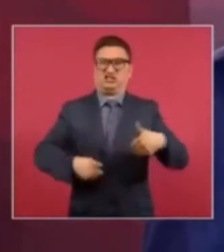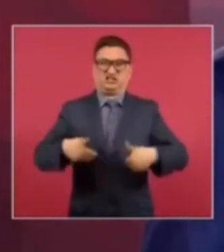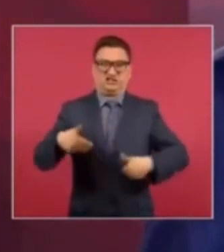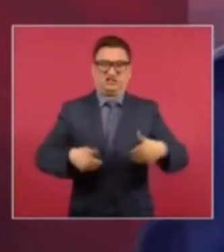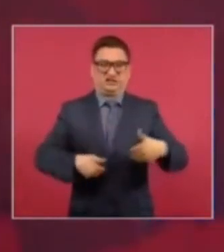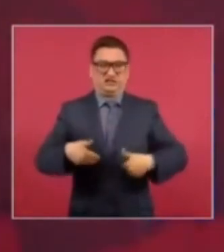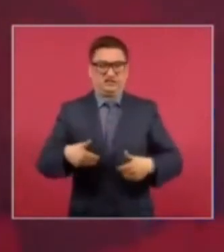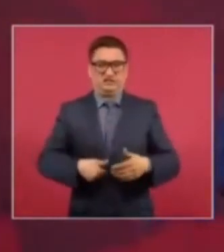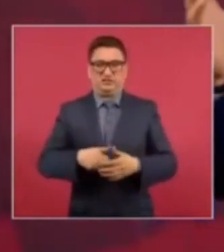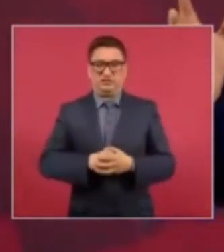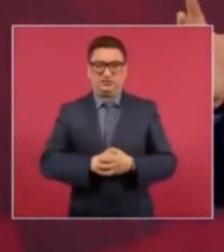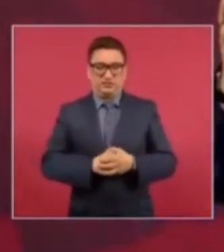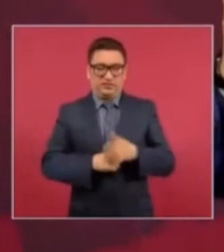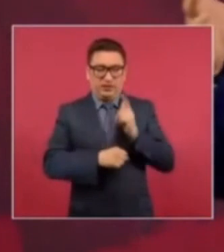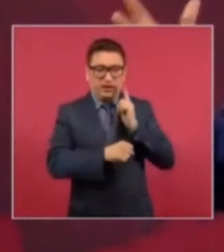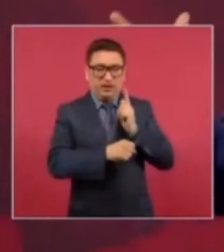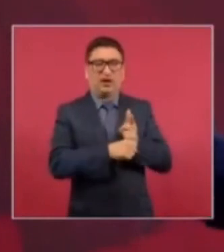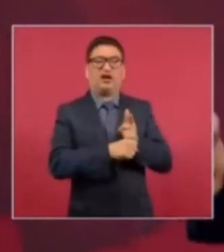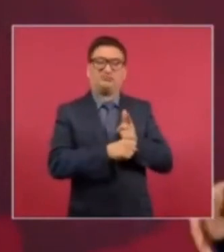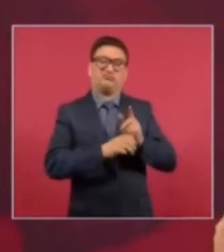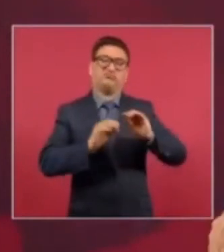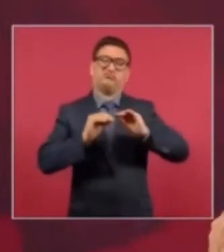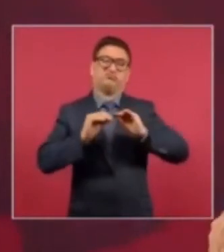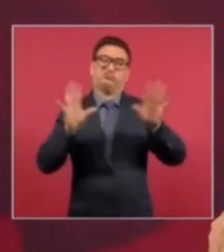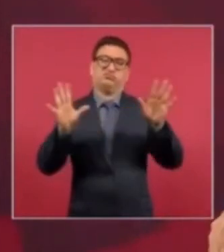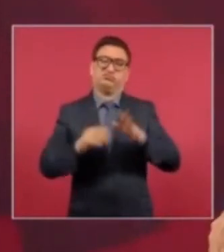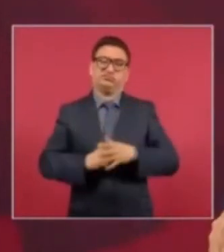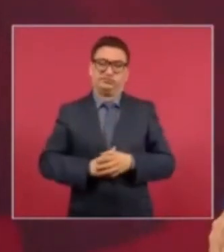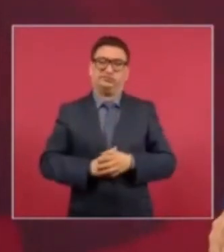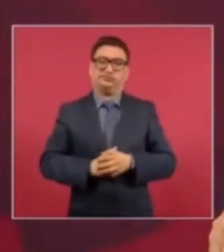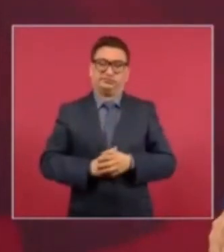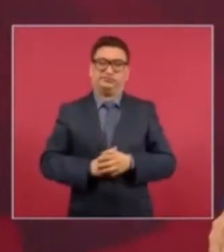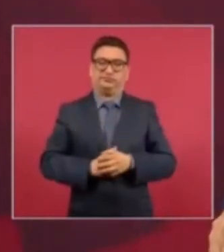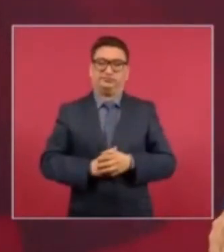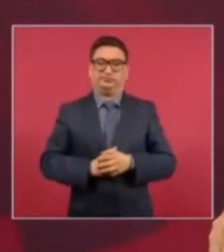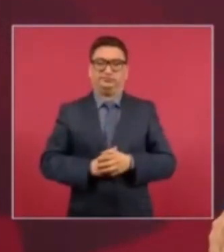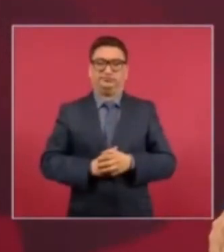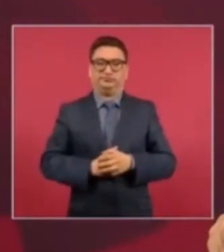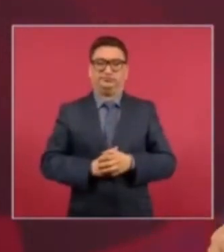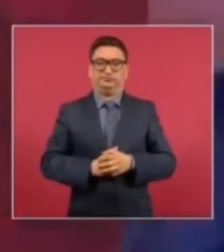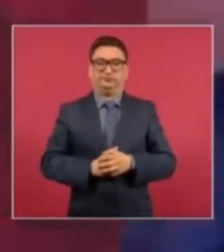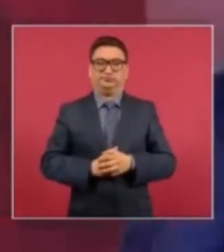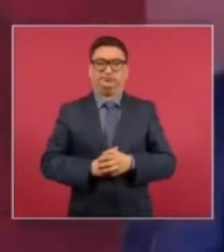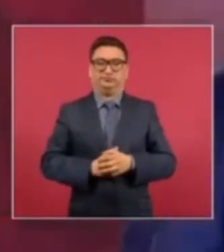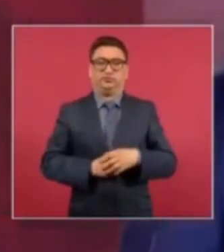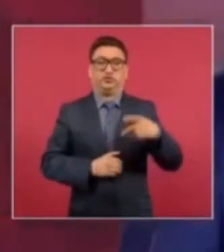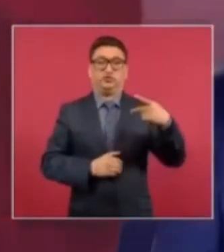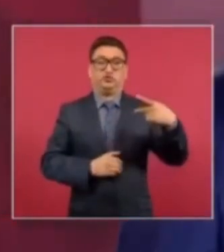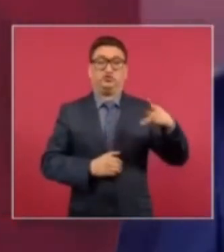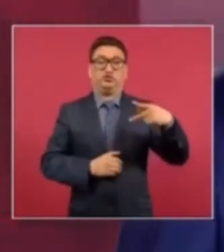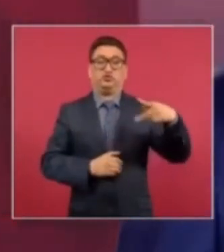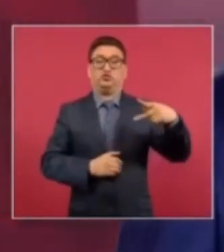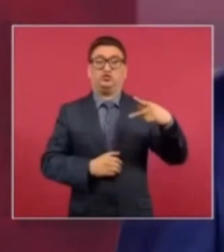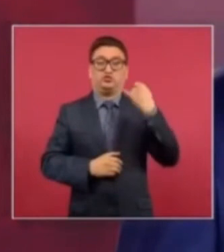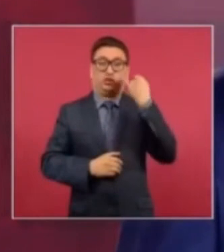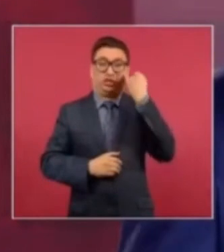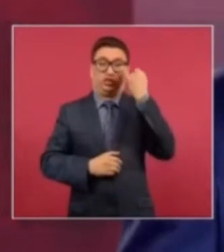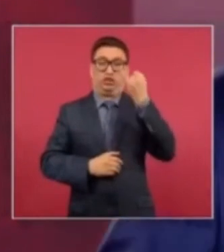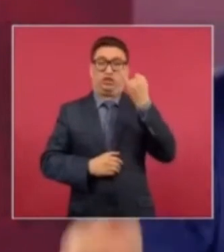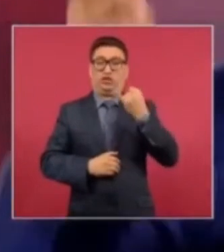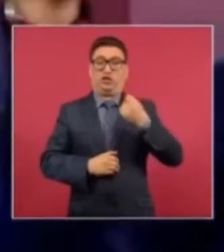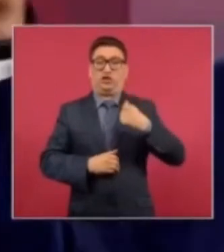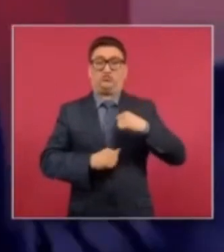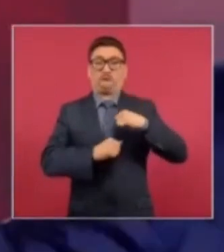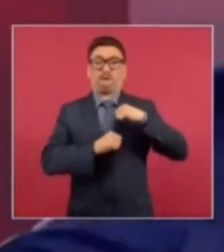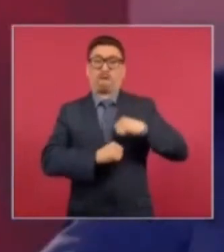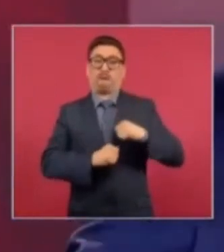el periódico físico. Y más o menos a esas horas también ya se están publicando en los sitios web. Y entonces, además, si pensamos en redes